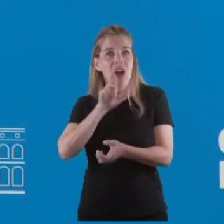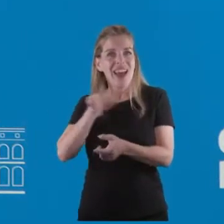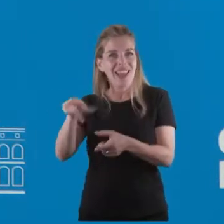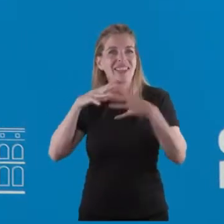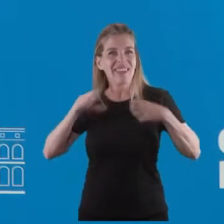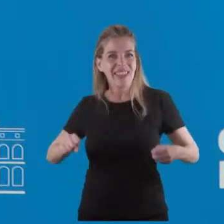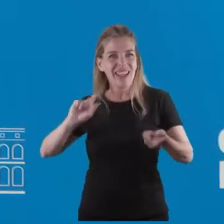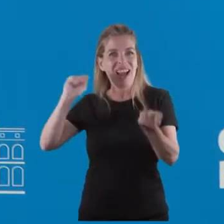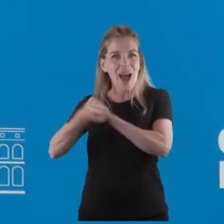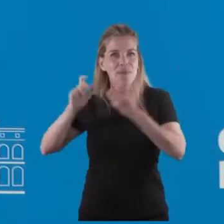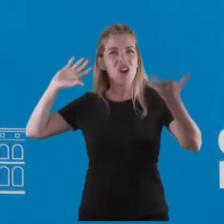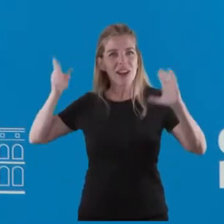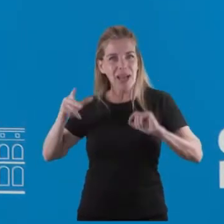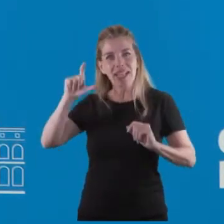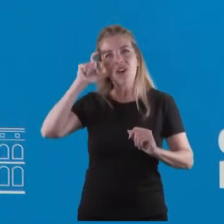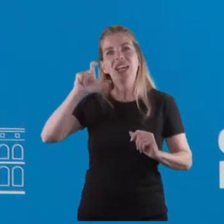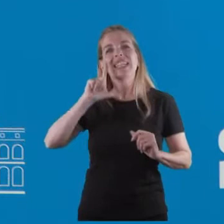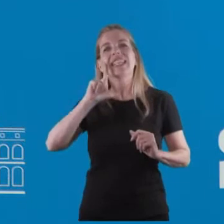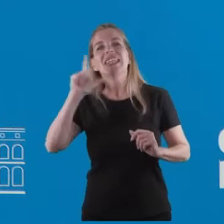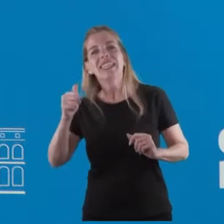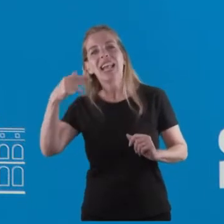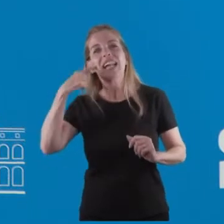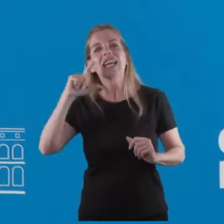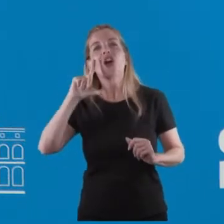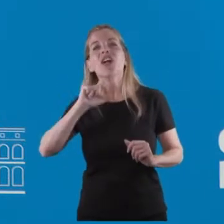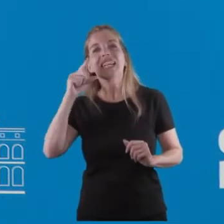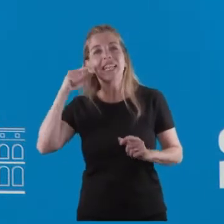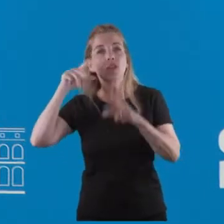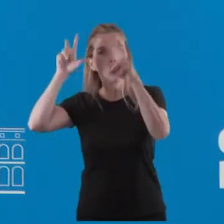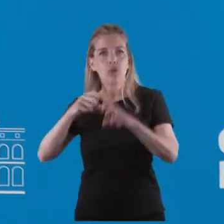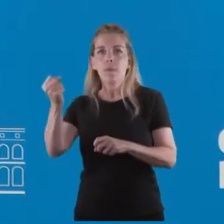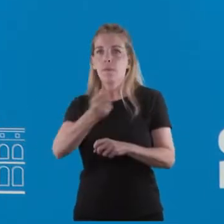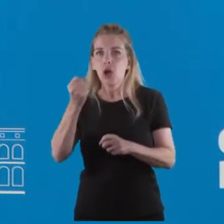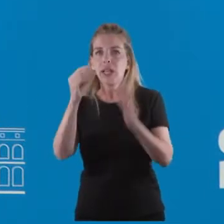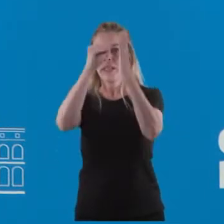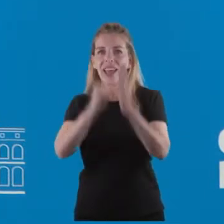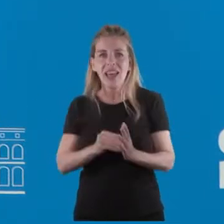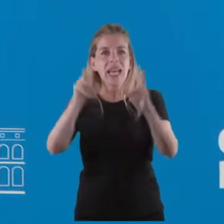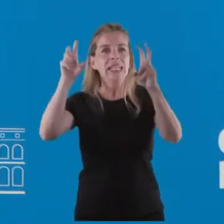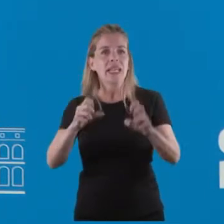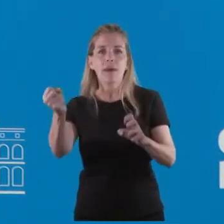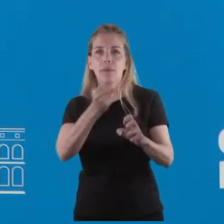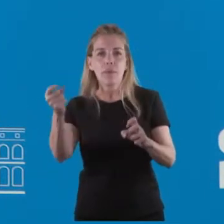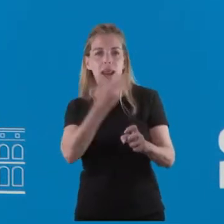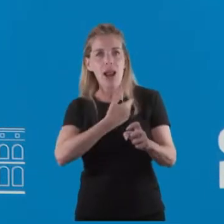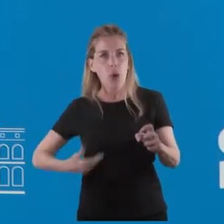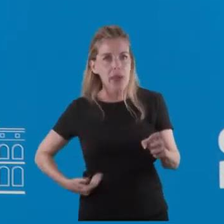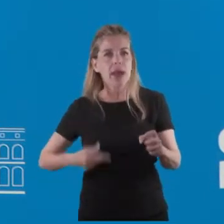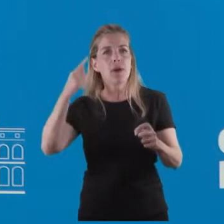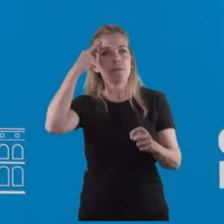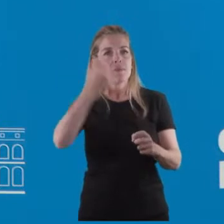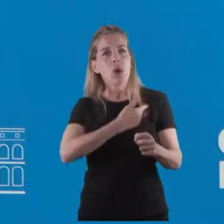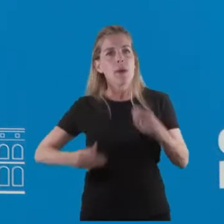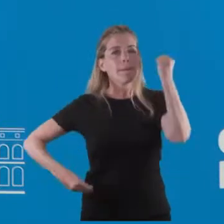cambio climático de las cuestiones del cambio climático este año saben bien para formar parte de la agenda central de este gobierno de sus preocupaciones